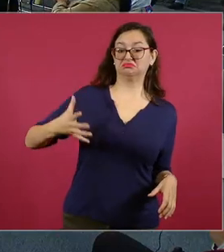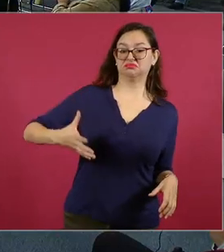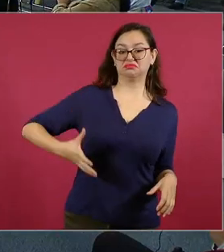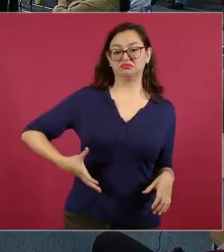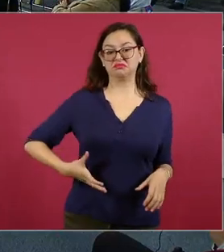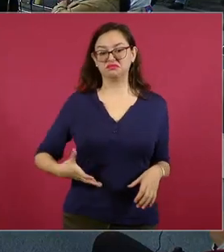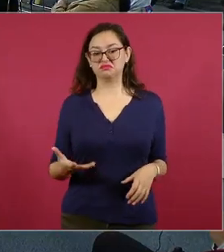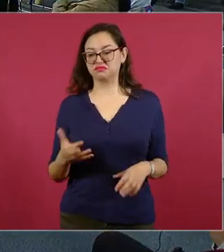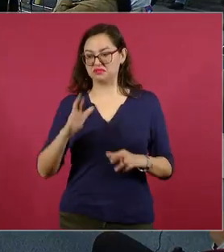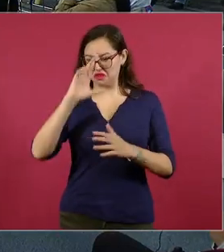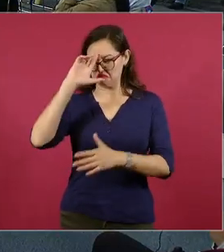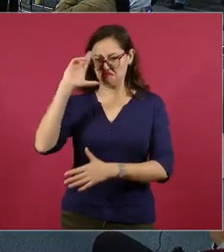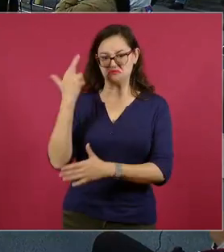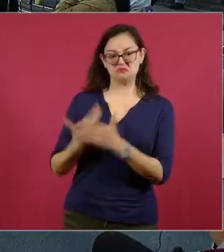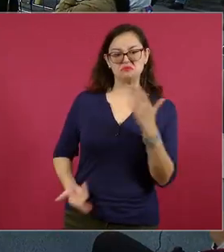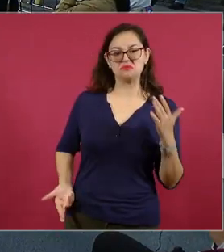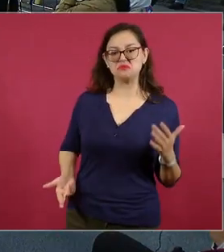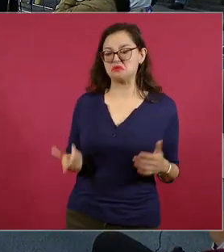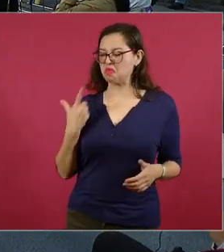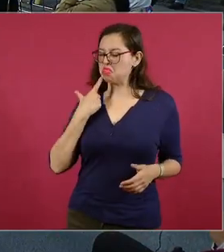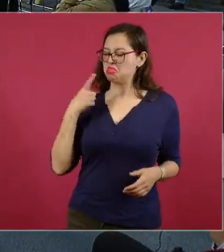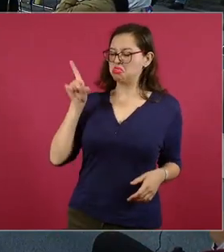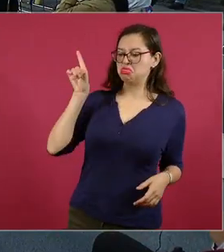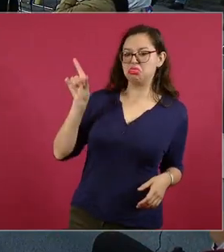de falta de respeto,